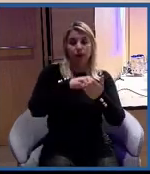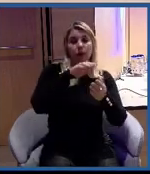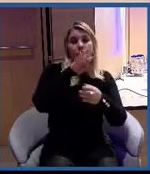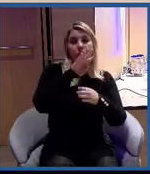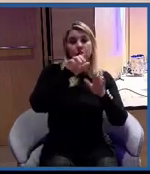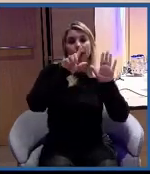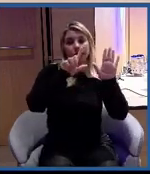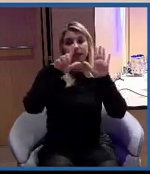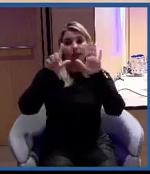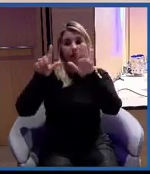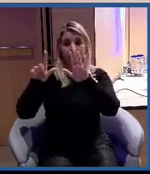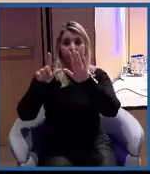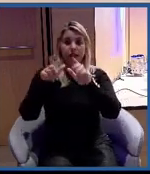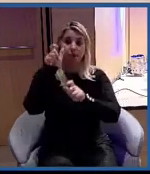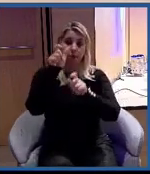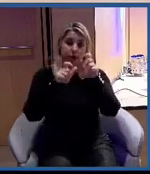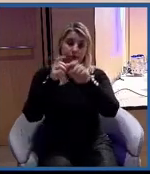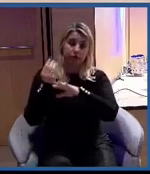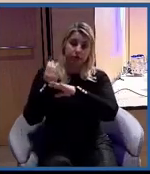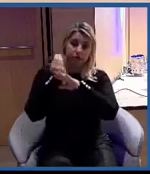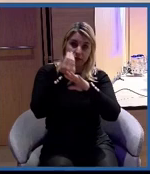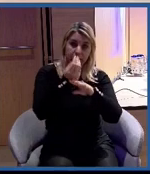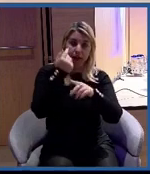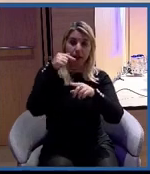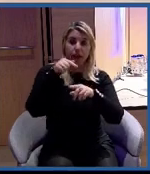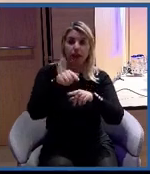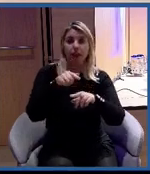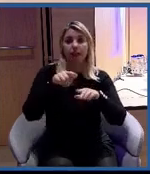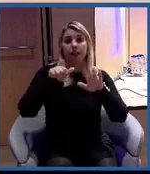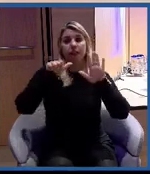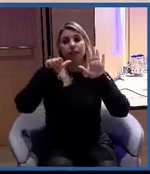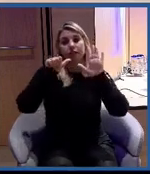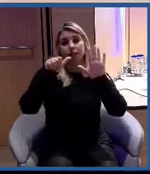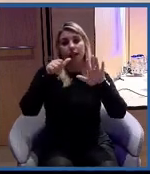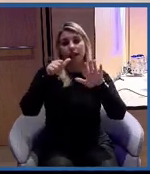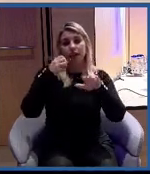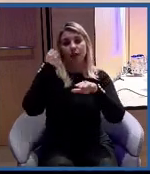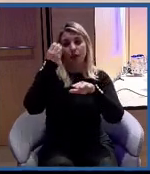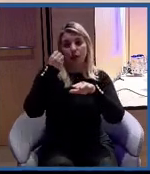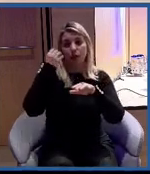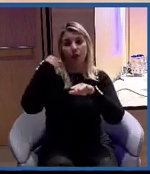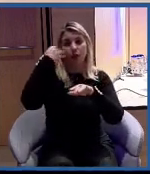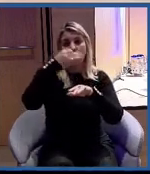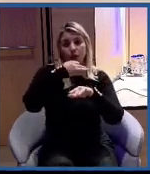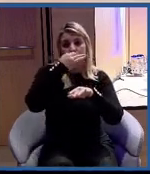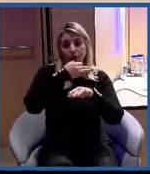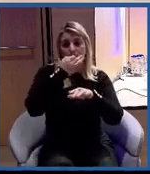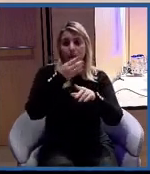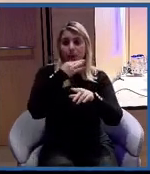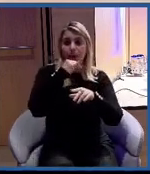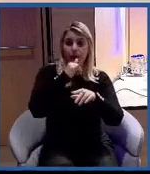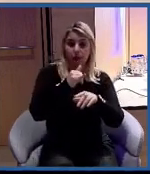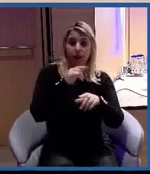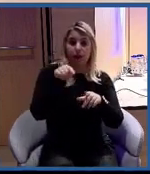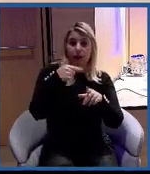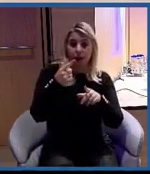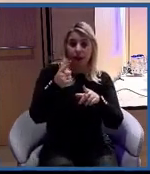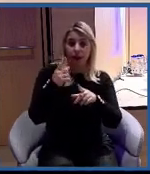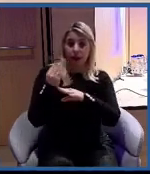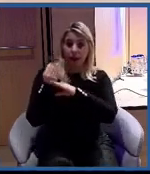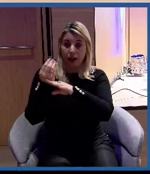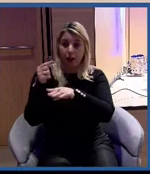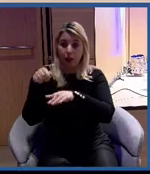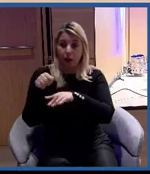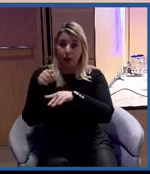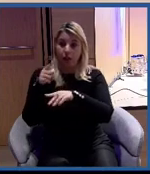candidatos aquí tuvimos que incluir a seis concejales primeros cuando el alcalde por razón no